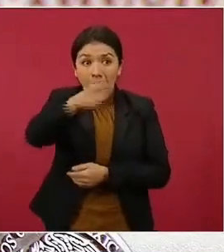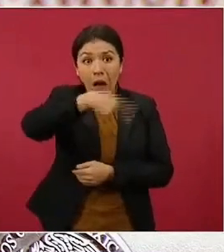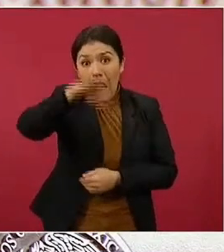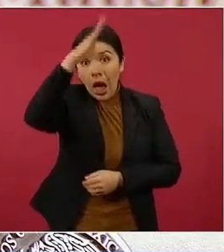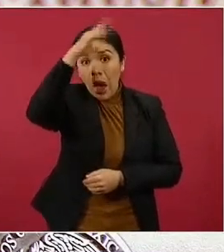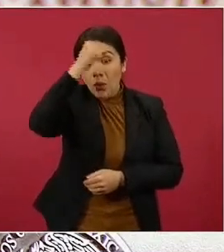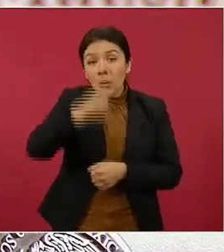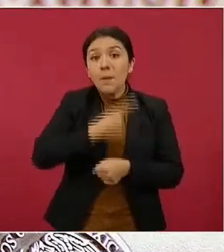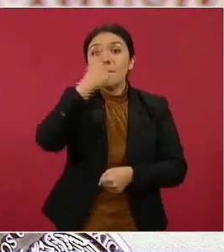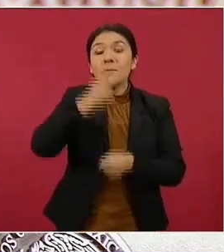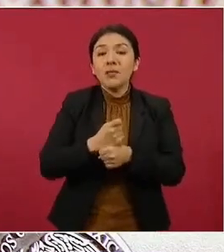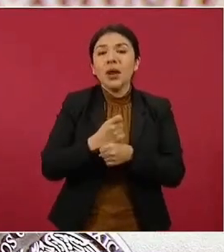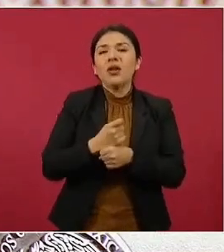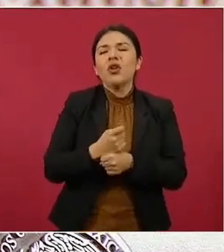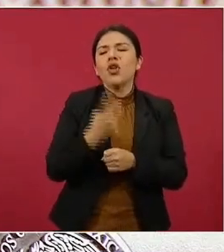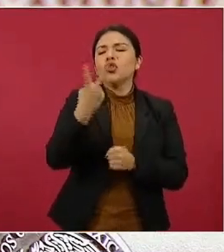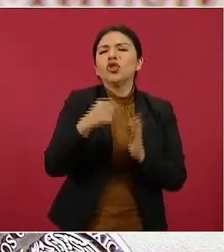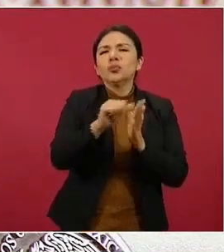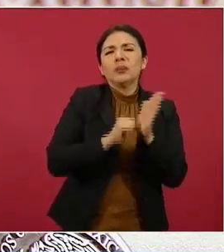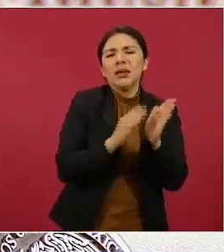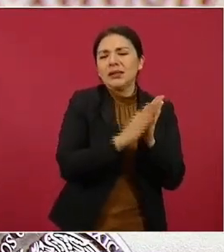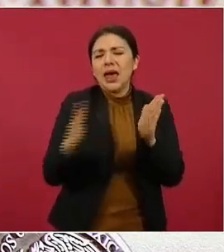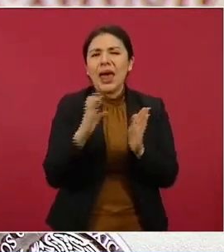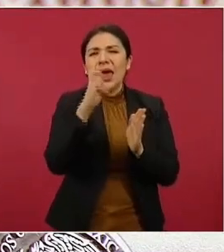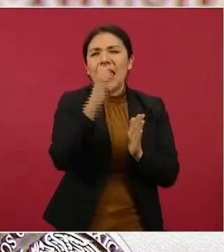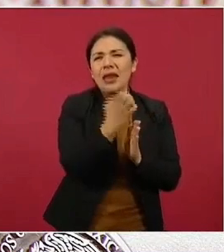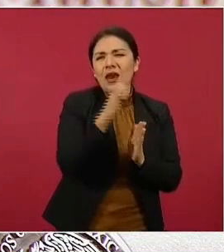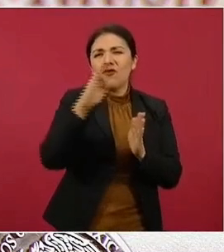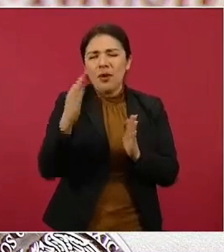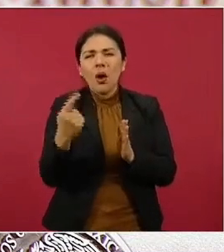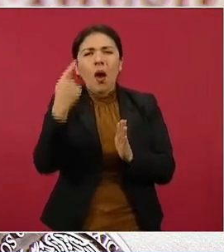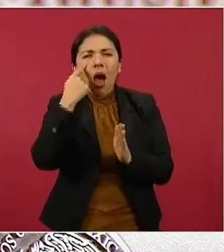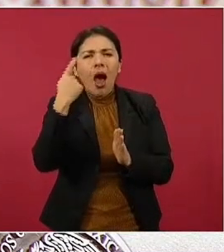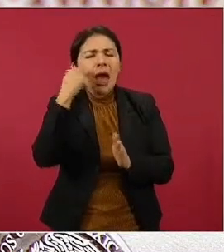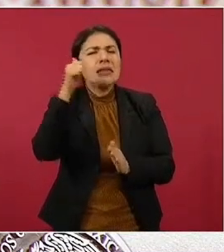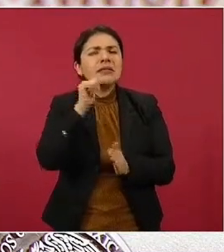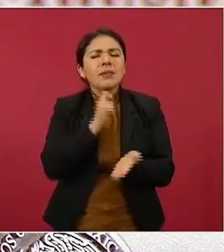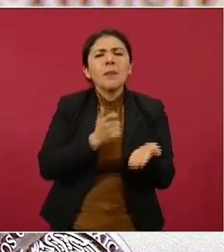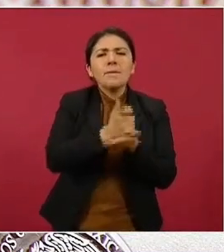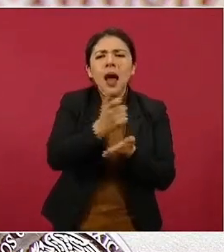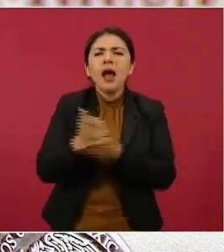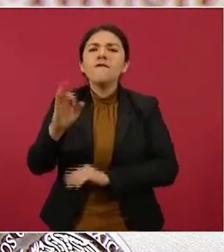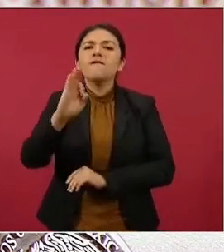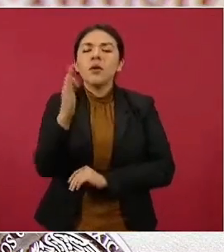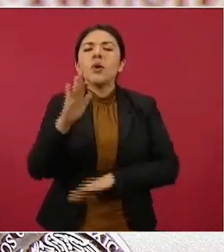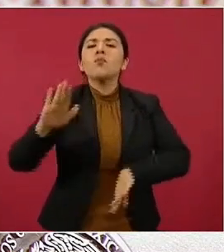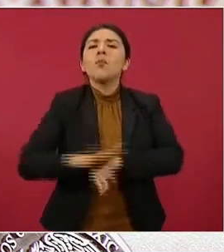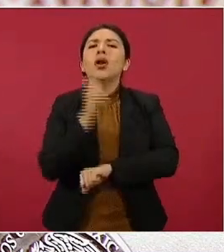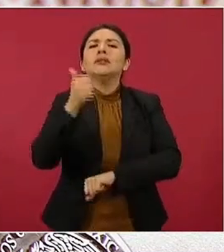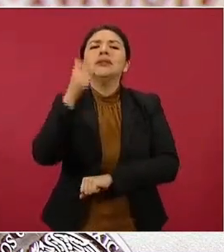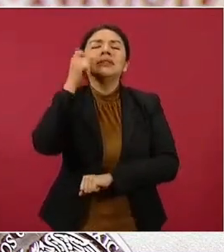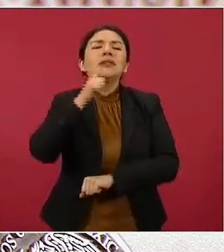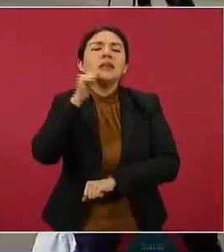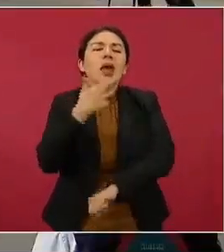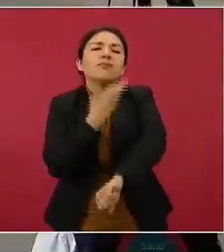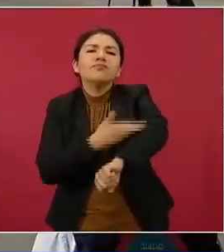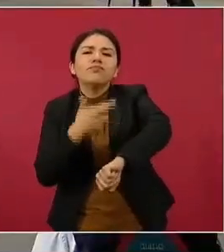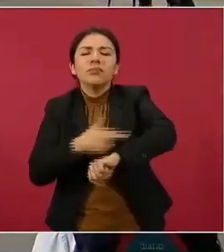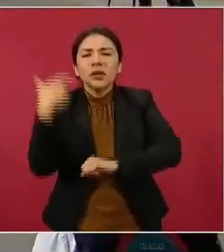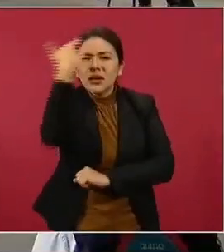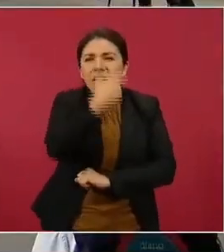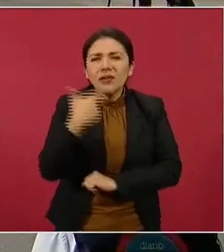al primer bimestre del año normalmente se cubren en febrero, debido al proceso de revisión